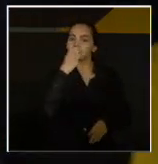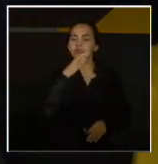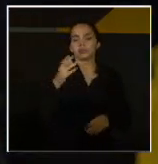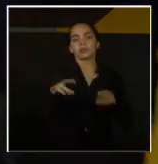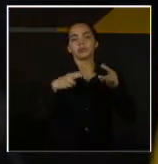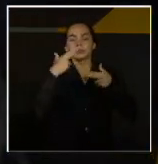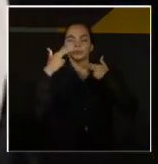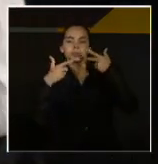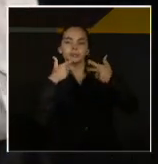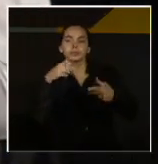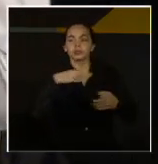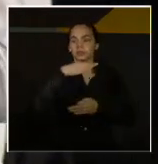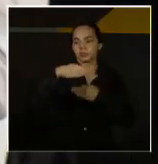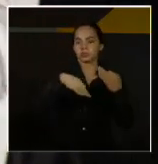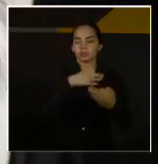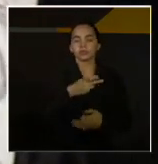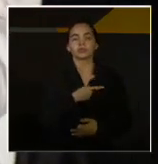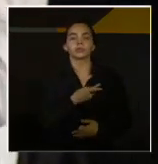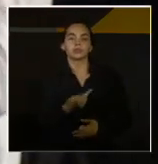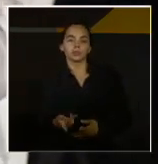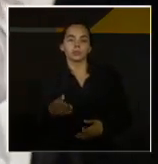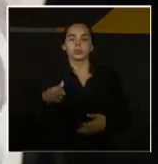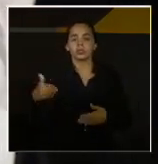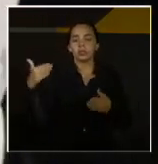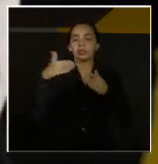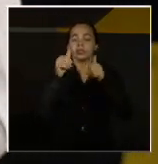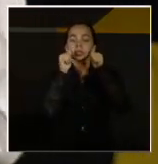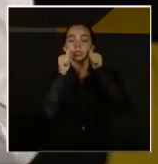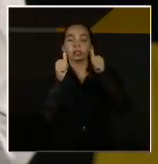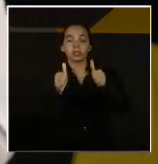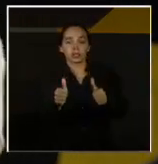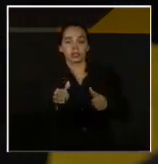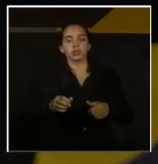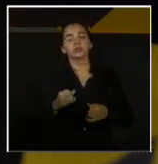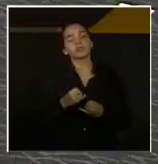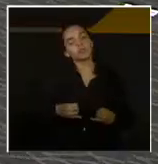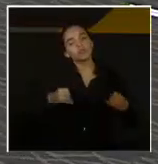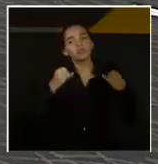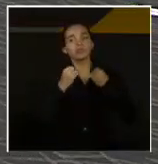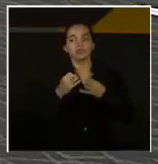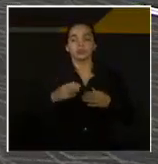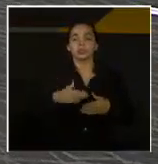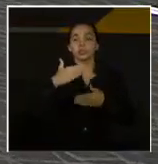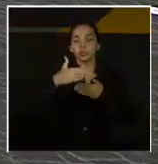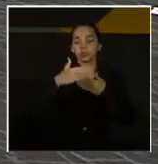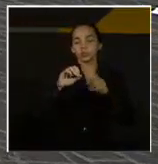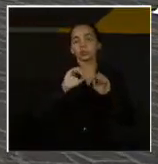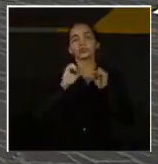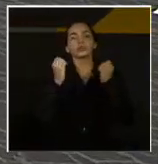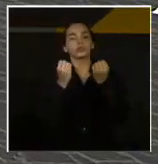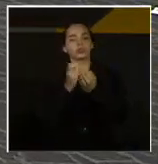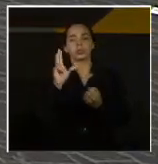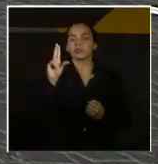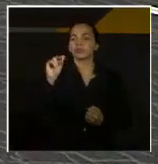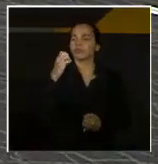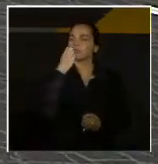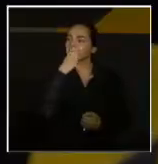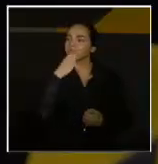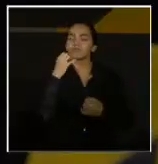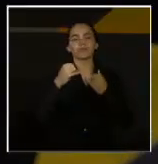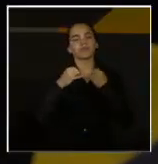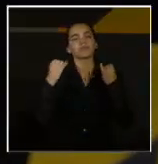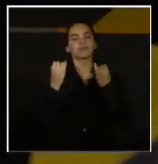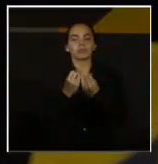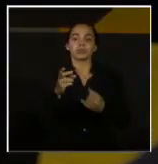las dimensiones de la pobreza, tenemos que atender con particular interés la infraestructura social. Sin infraestructura social, en